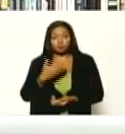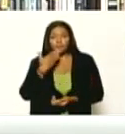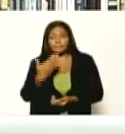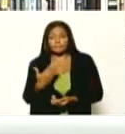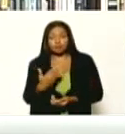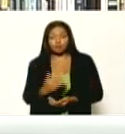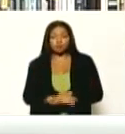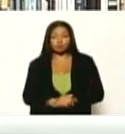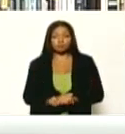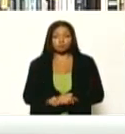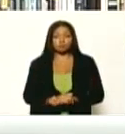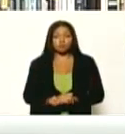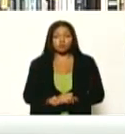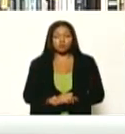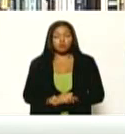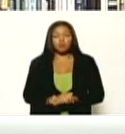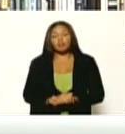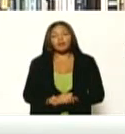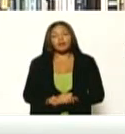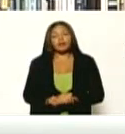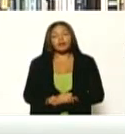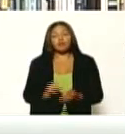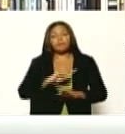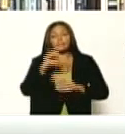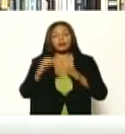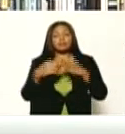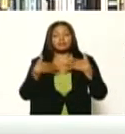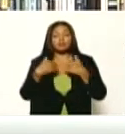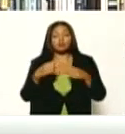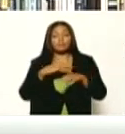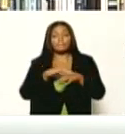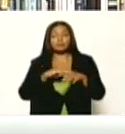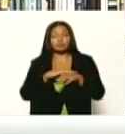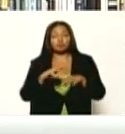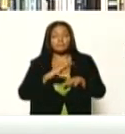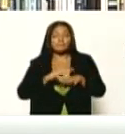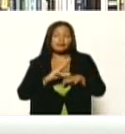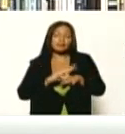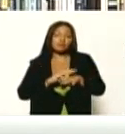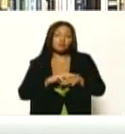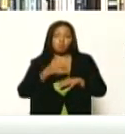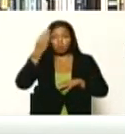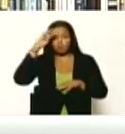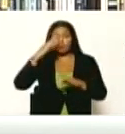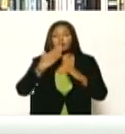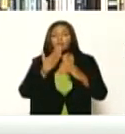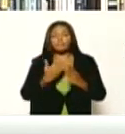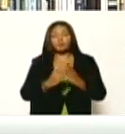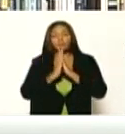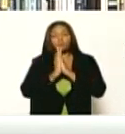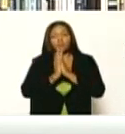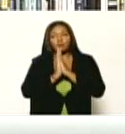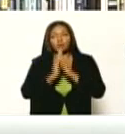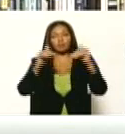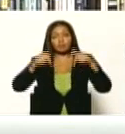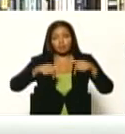Barrio Adentro, 100% salud, a la Misión Médica Cubana, le pido, desde